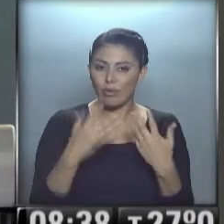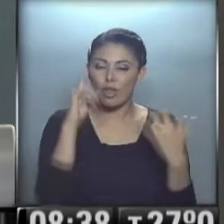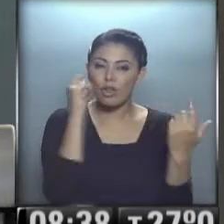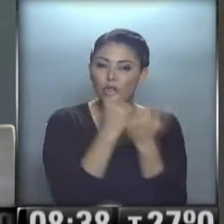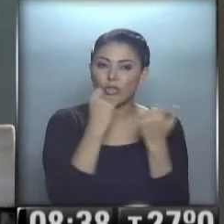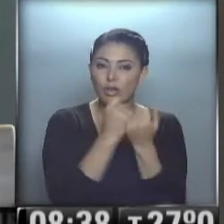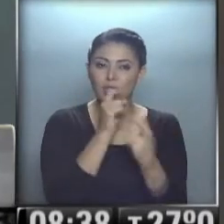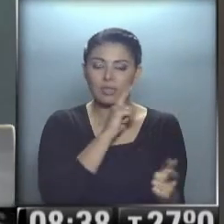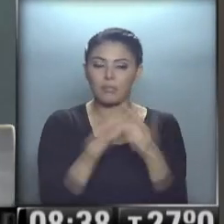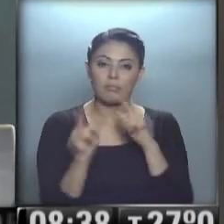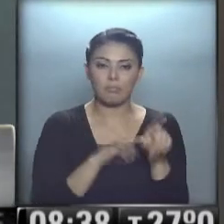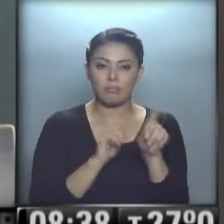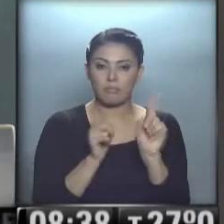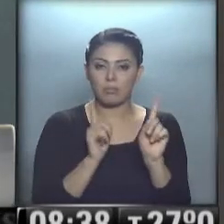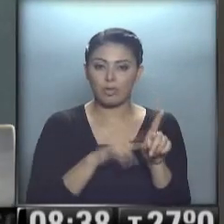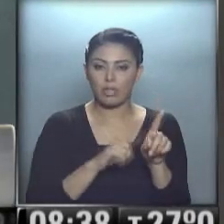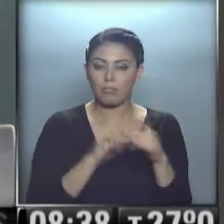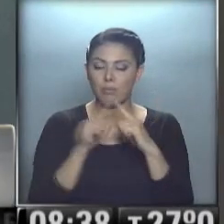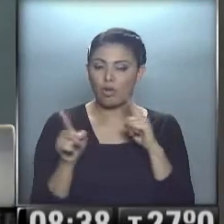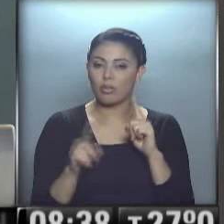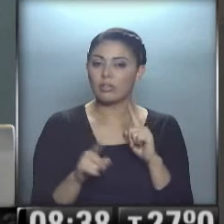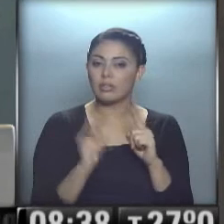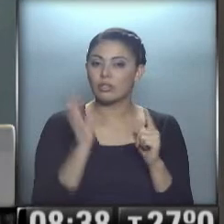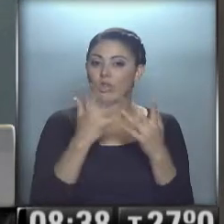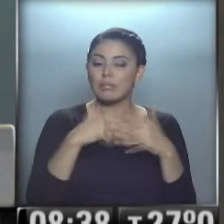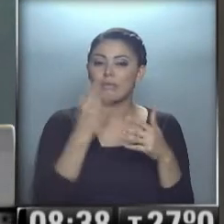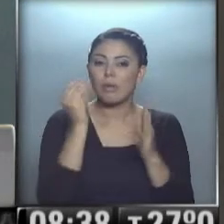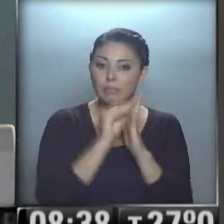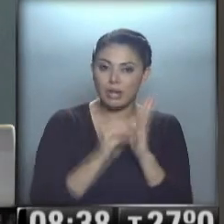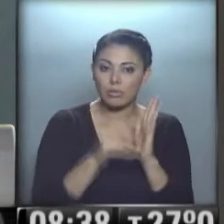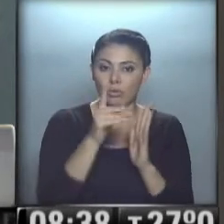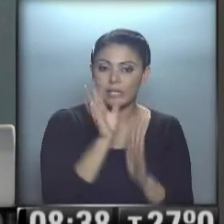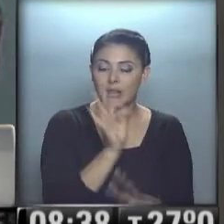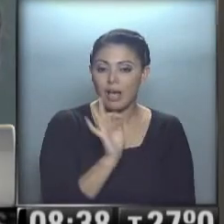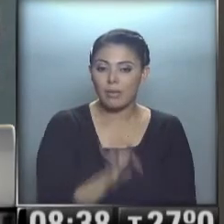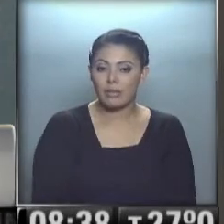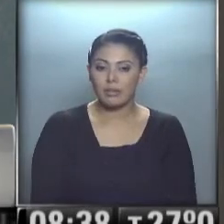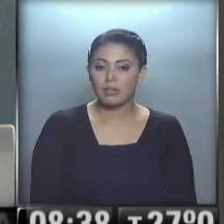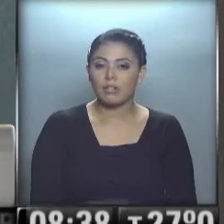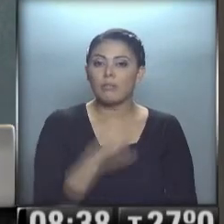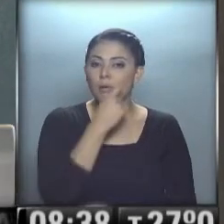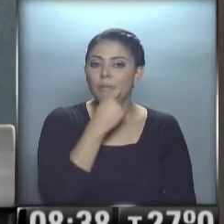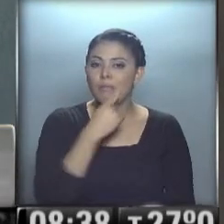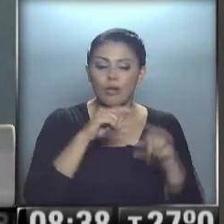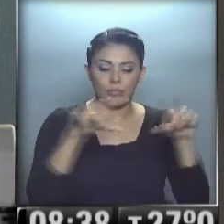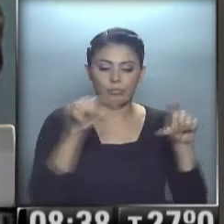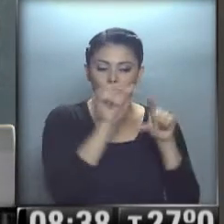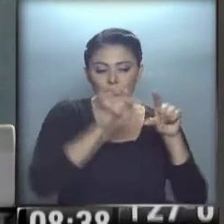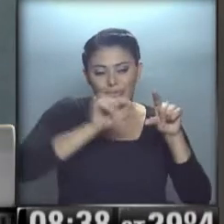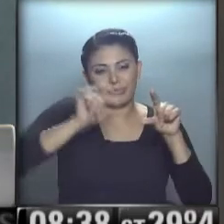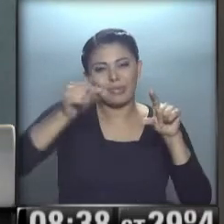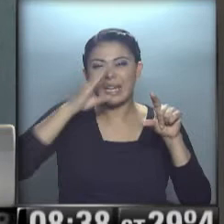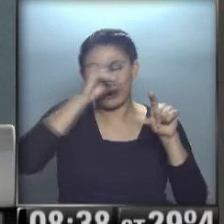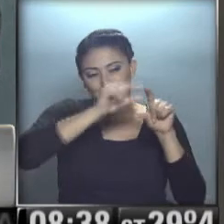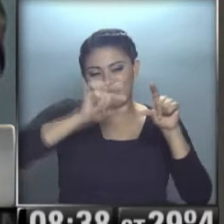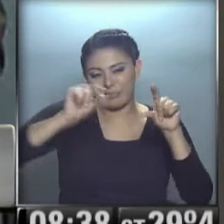online o en tiempo real del sistema de precios. Usted sabe que uno tiene un código de barras, ese código de barras tiene